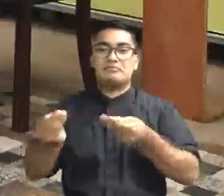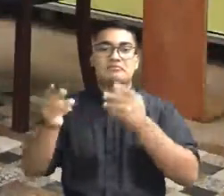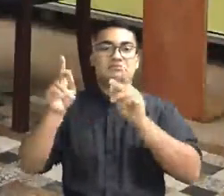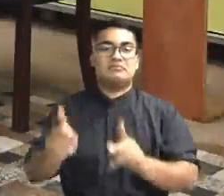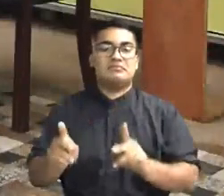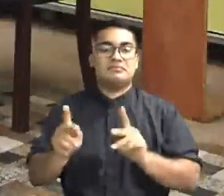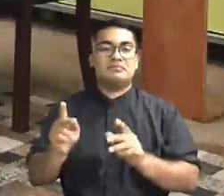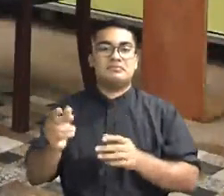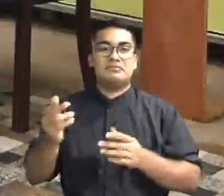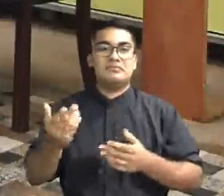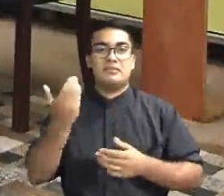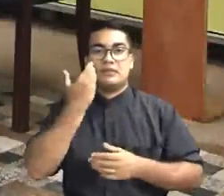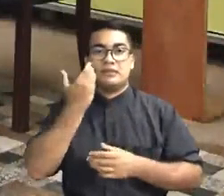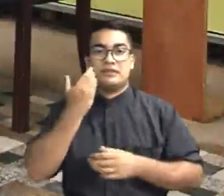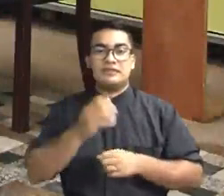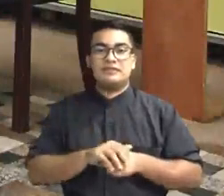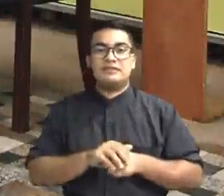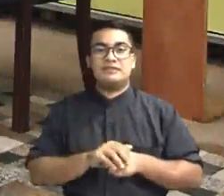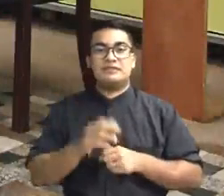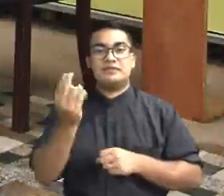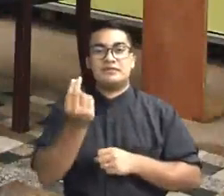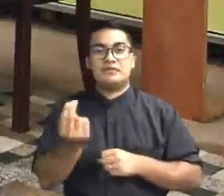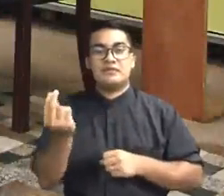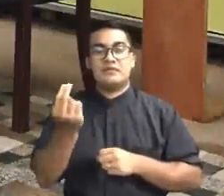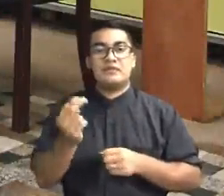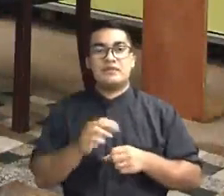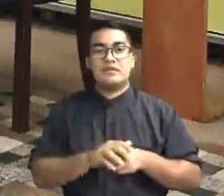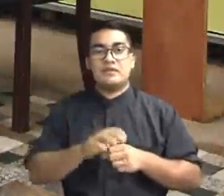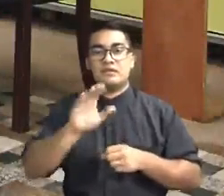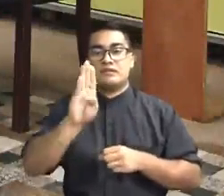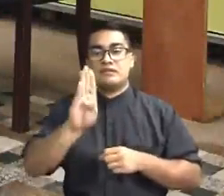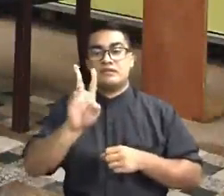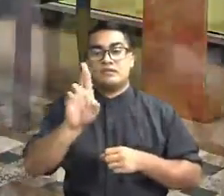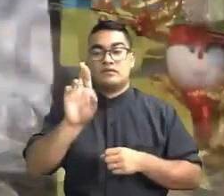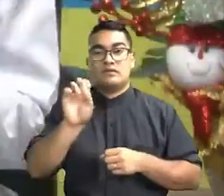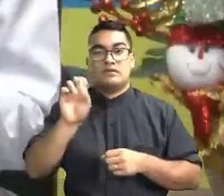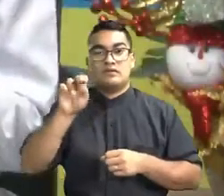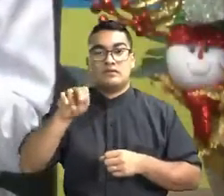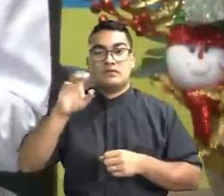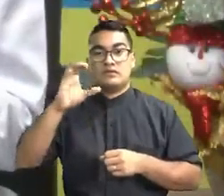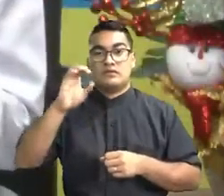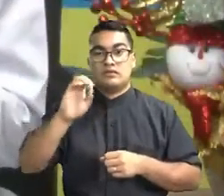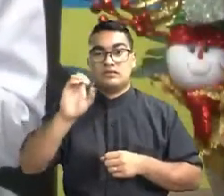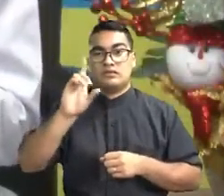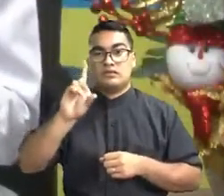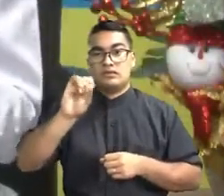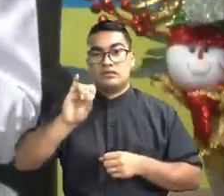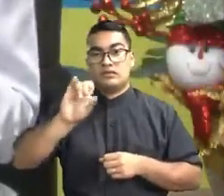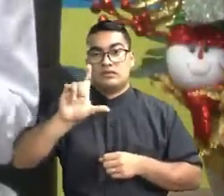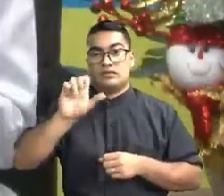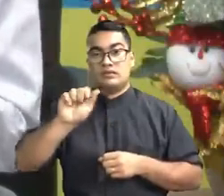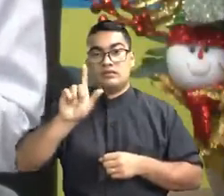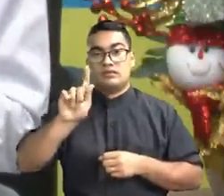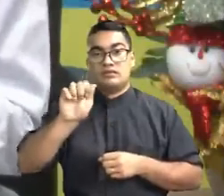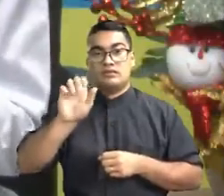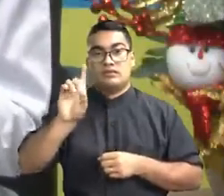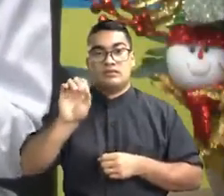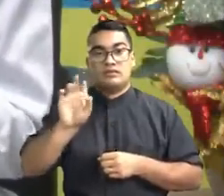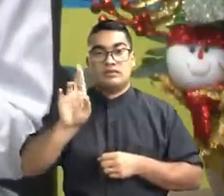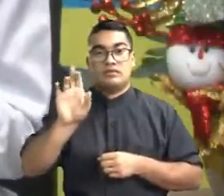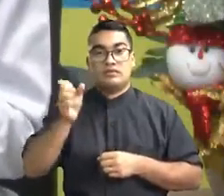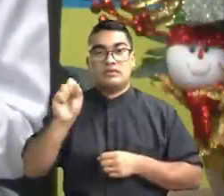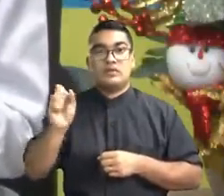enfermedades? Lo que se utiliza con estos pacientes son broncodilatadores. No sé si han visto, tienen familiares de que